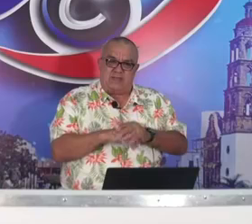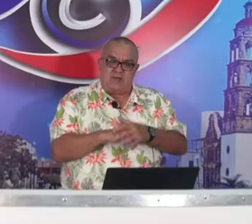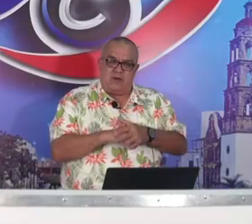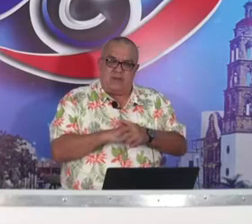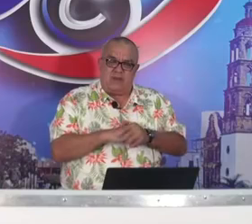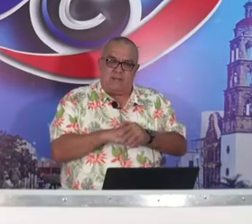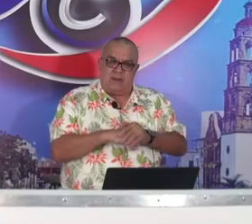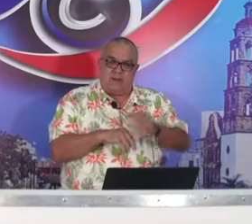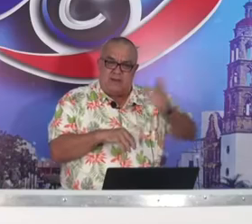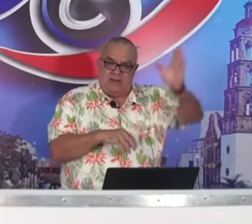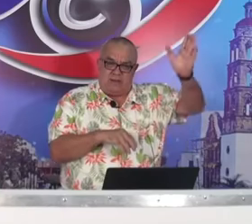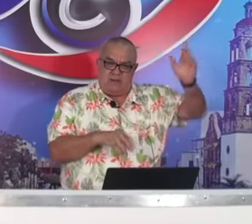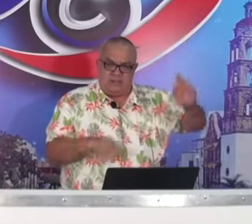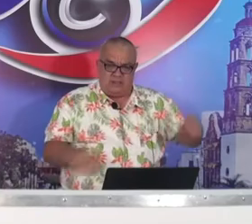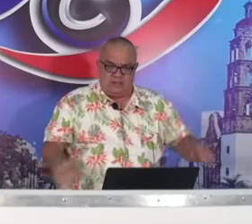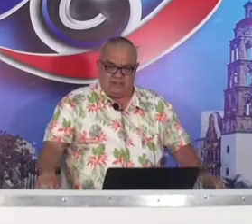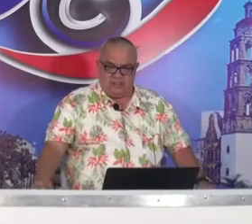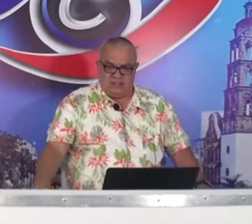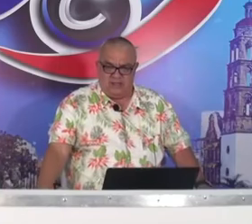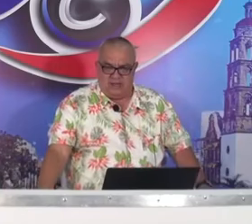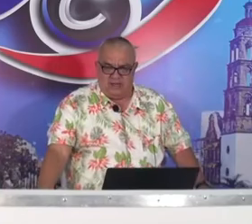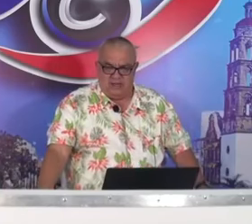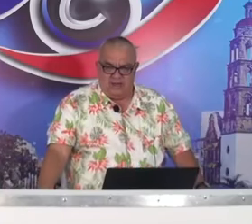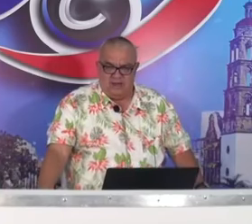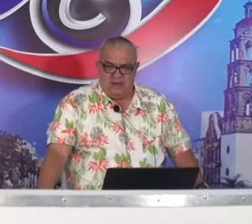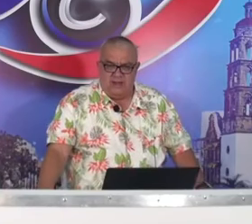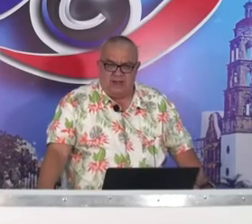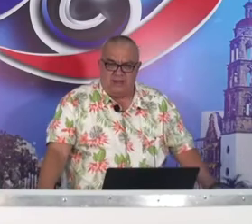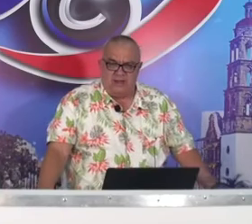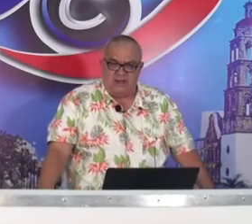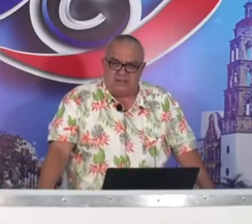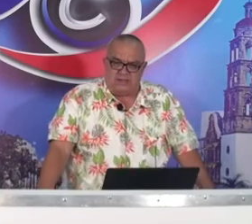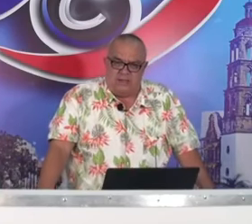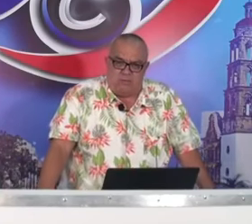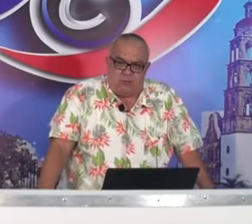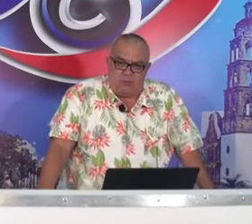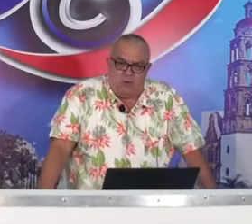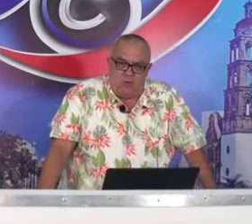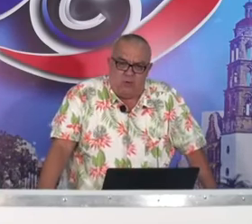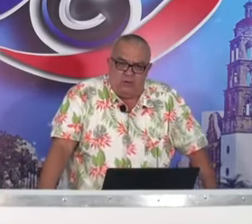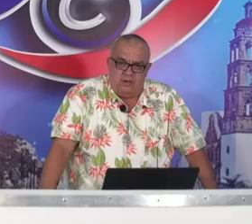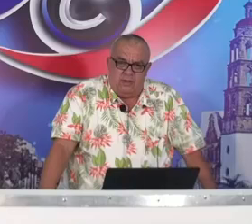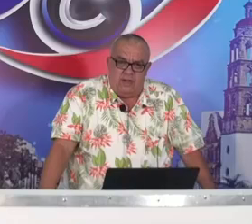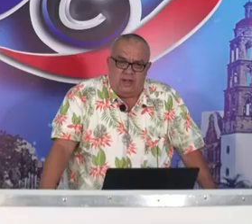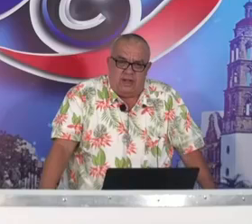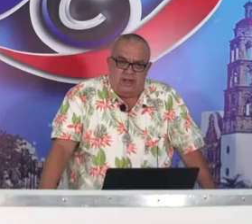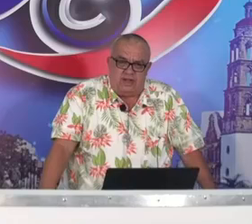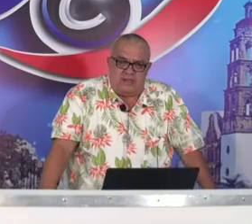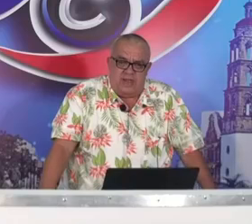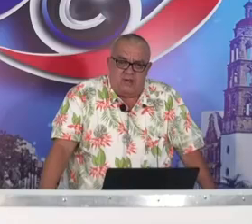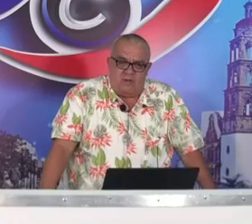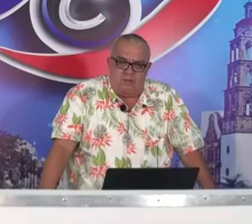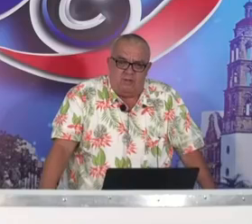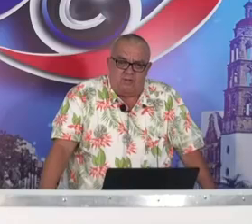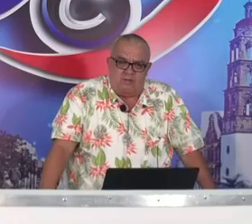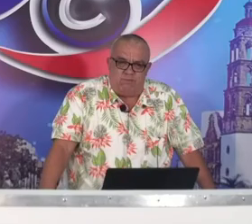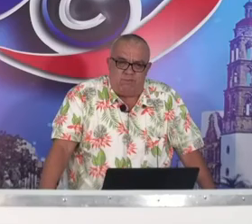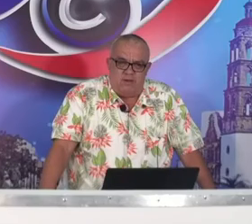a la señora ahí de la paradera, la dueña de aquí de la cantina que está por Colón, le caía